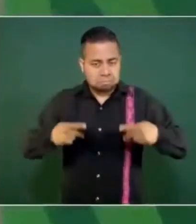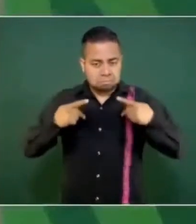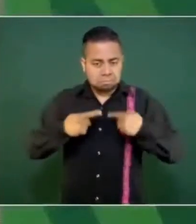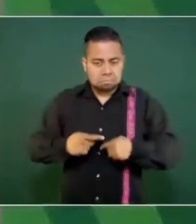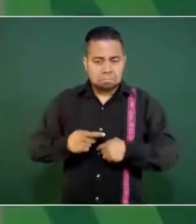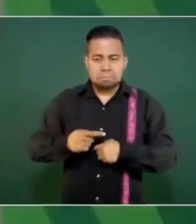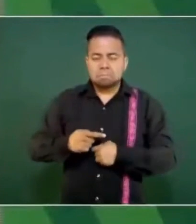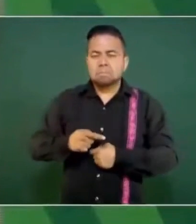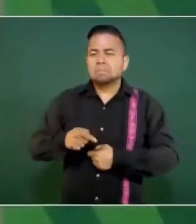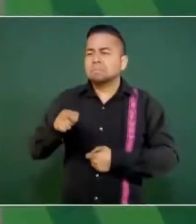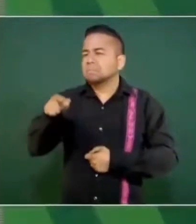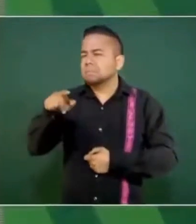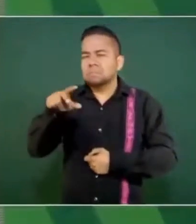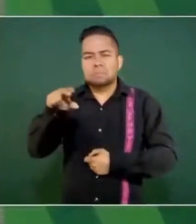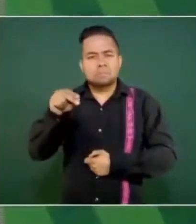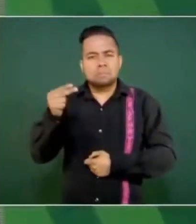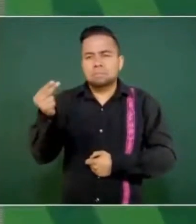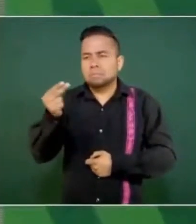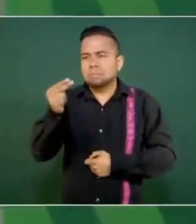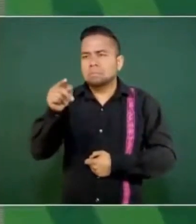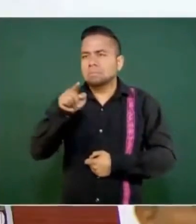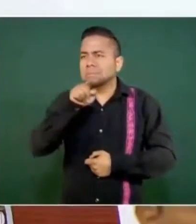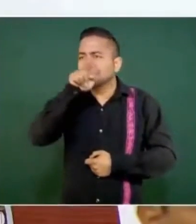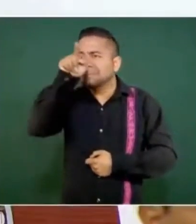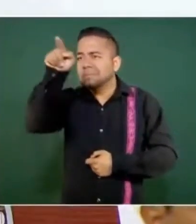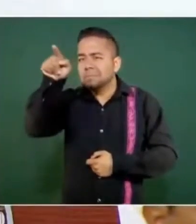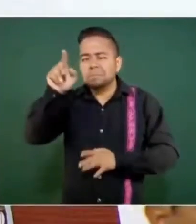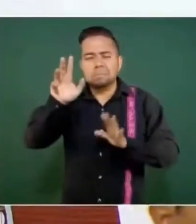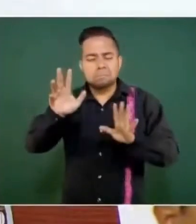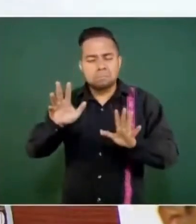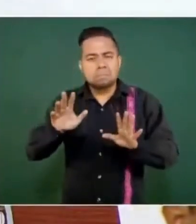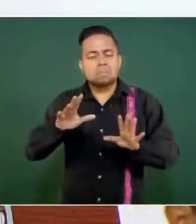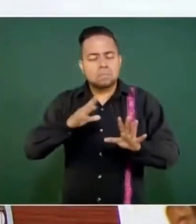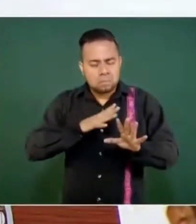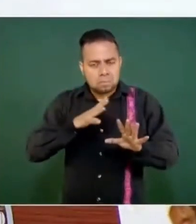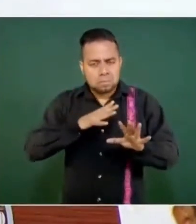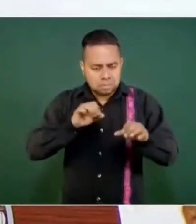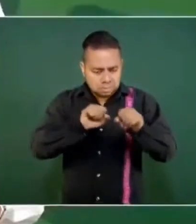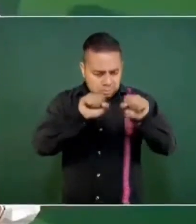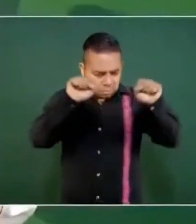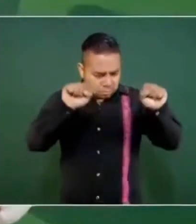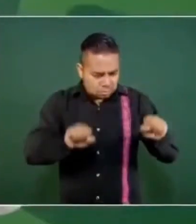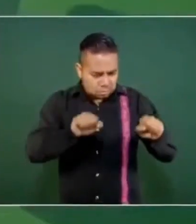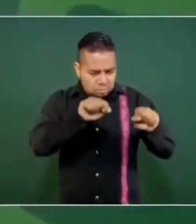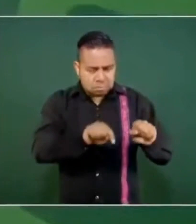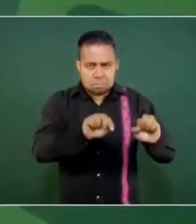allá, hay un sistema de solicitud